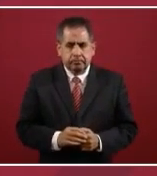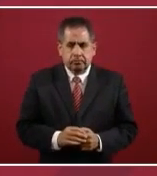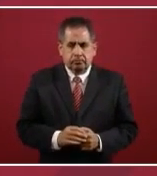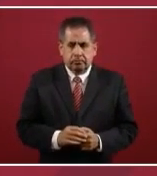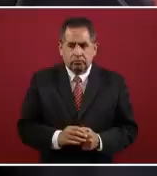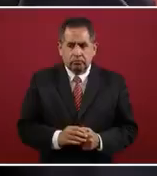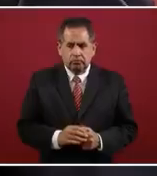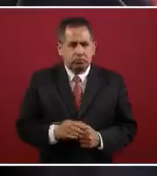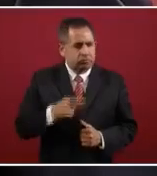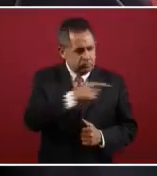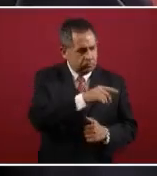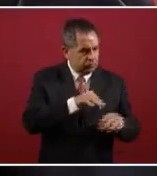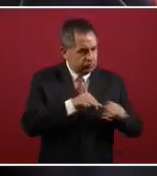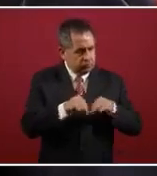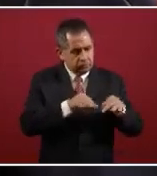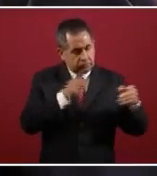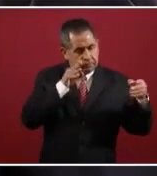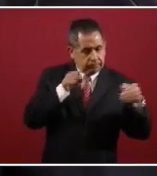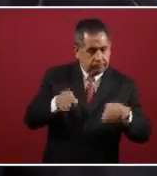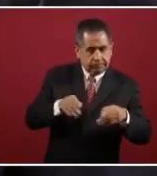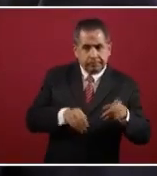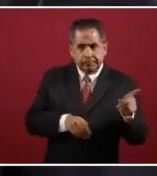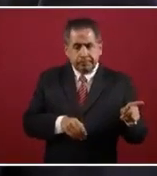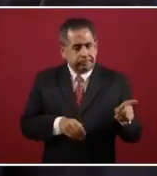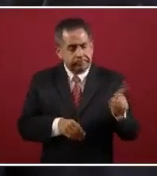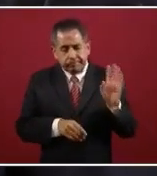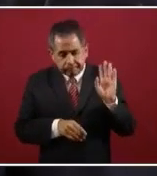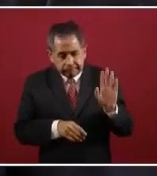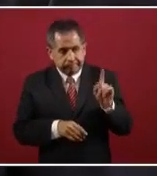su actividad es